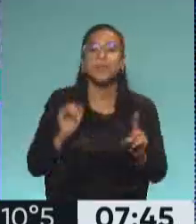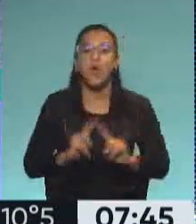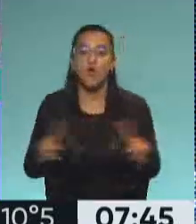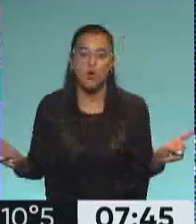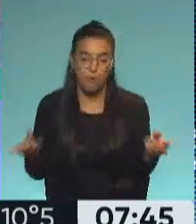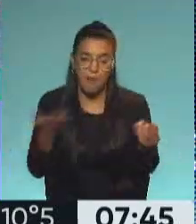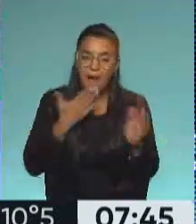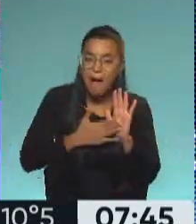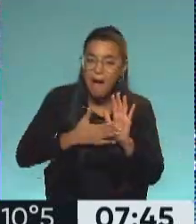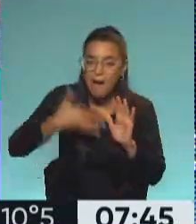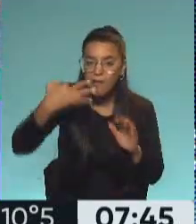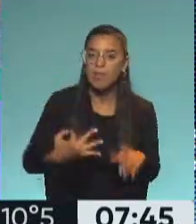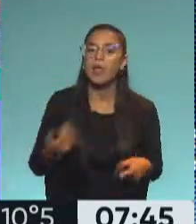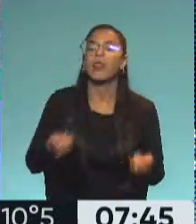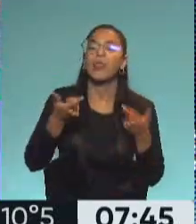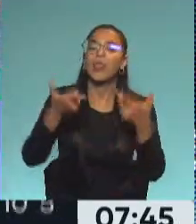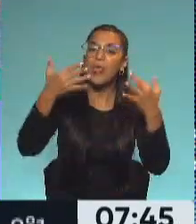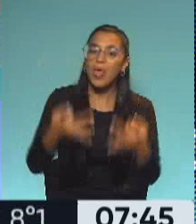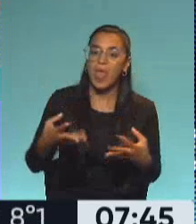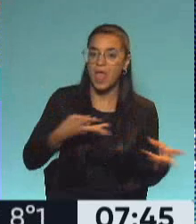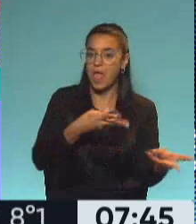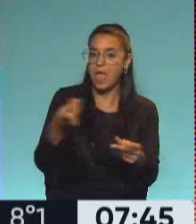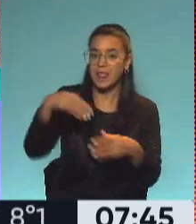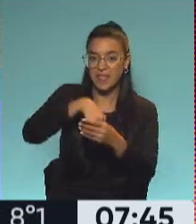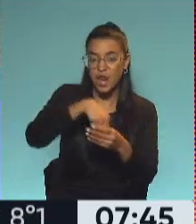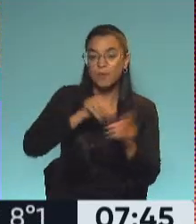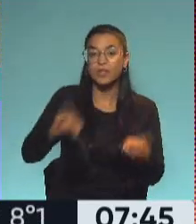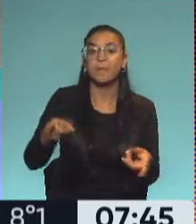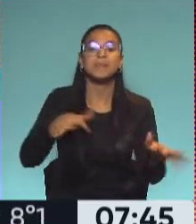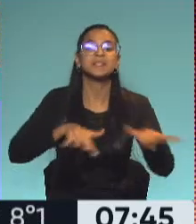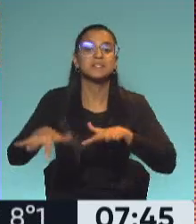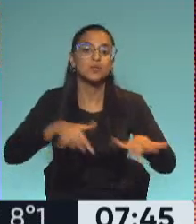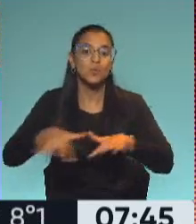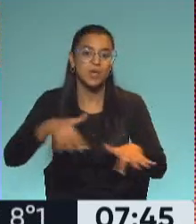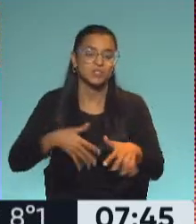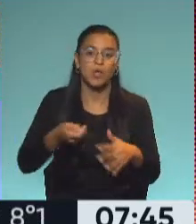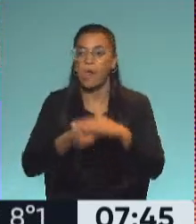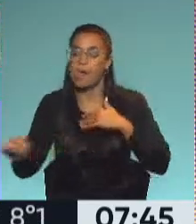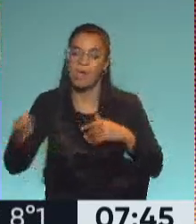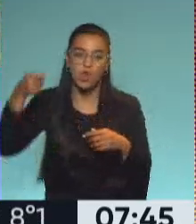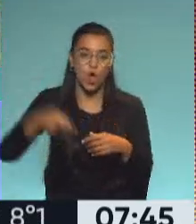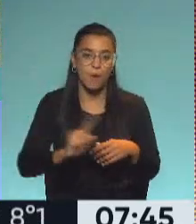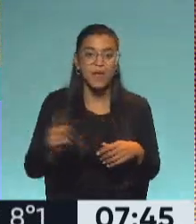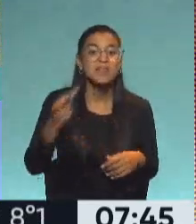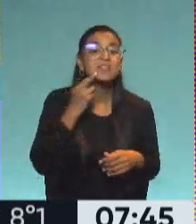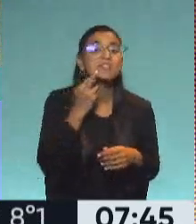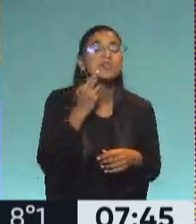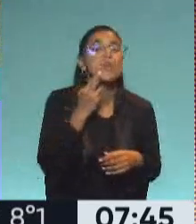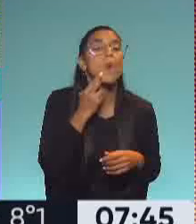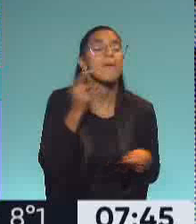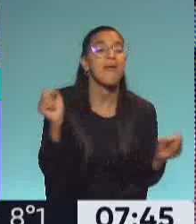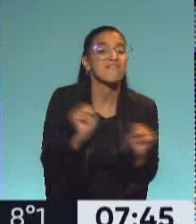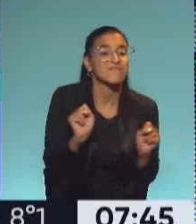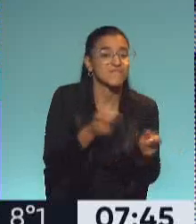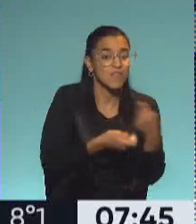para garantizar el abastecimiento interno, sino para evitar estas situaciones de evasión, que estamos hablando de 19 frigoríficos, no es